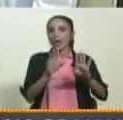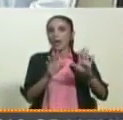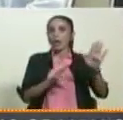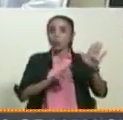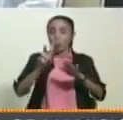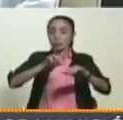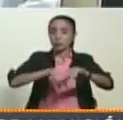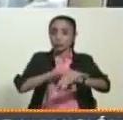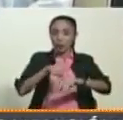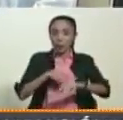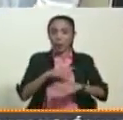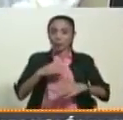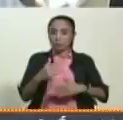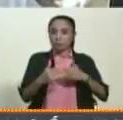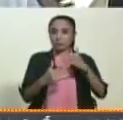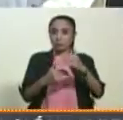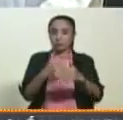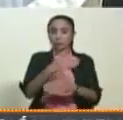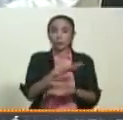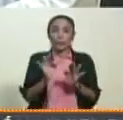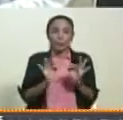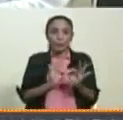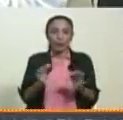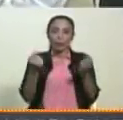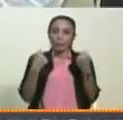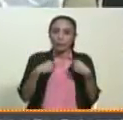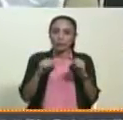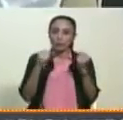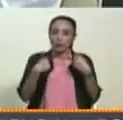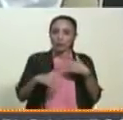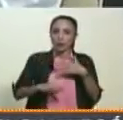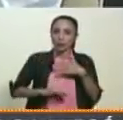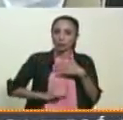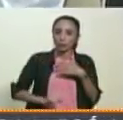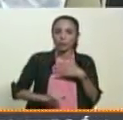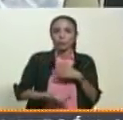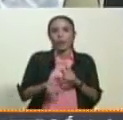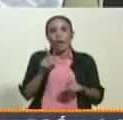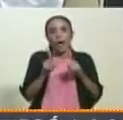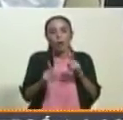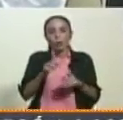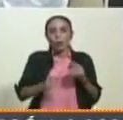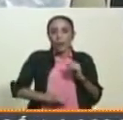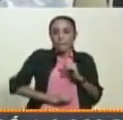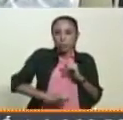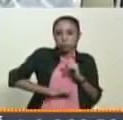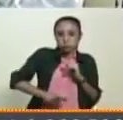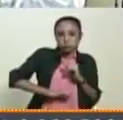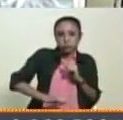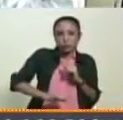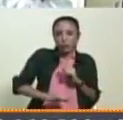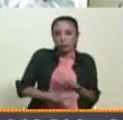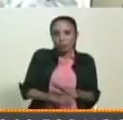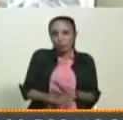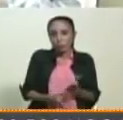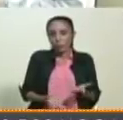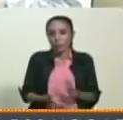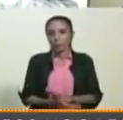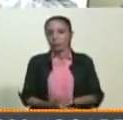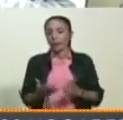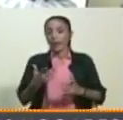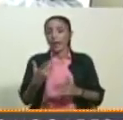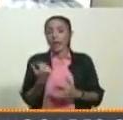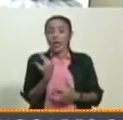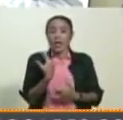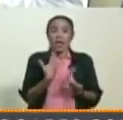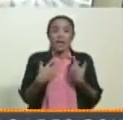porque si no pasa a hospitalización, ¿ok? Aquí podemos tener pacientes que tienen amenaza de parto prematuro, amenaza de aborto, que tengan algún síndrome viral, que tengan